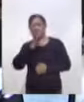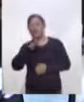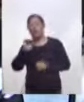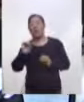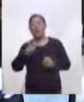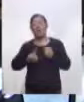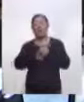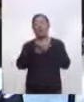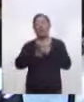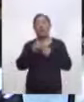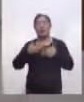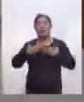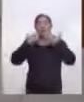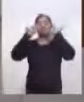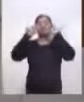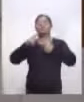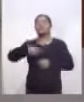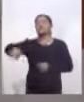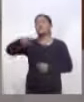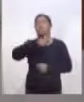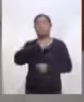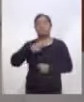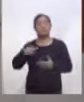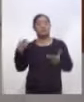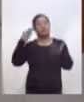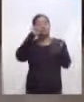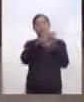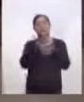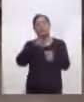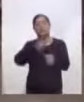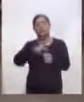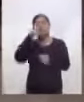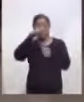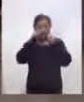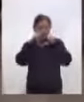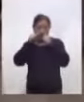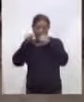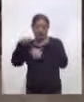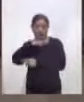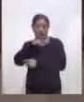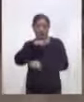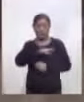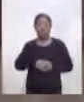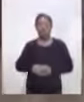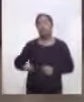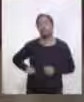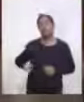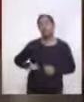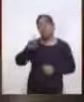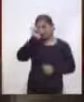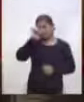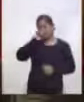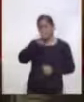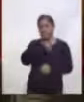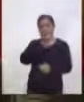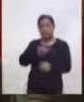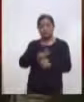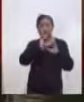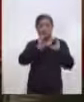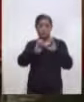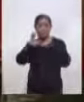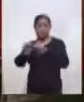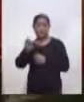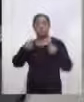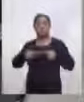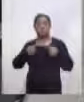respirar, la población debe acudir de inmediato al hospital para recibir atención especializada. La CESA recomienda poner especial cuidado a personas que